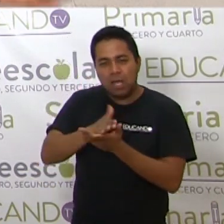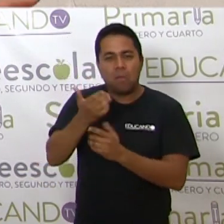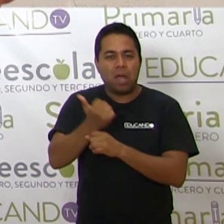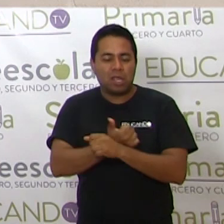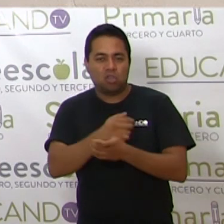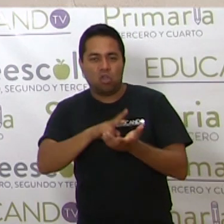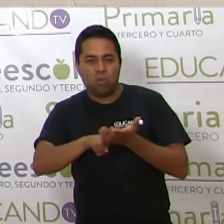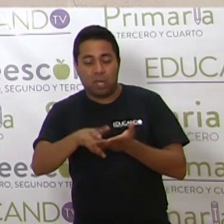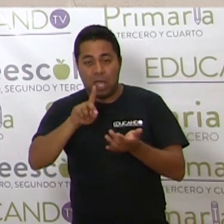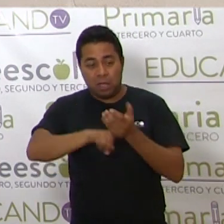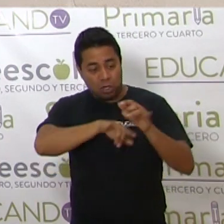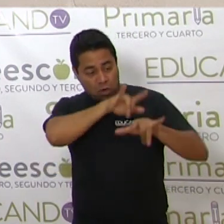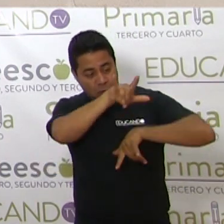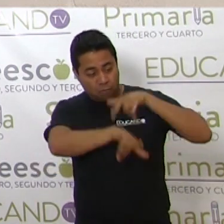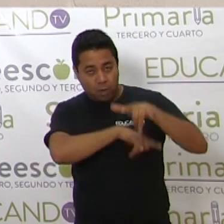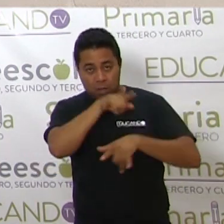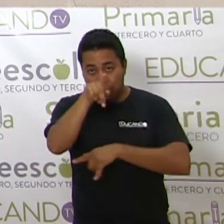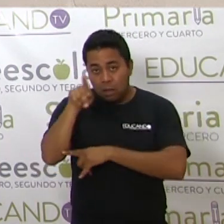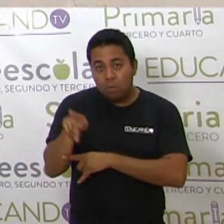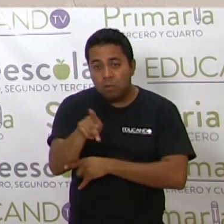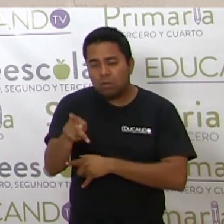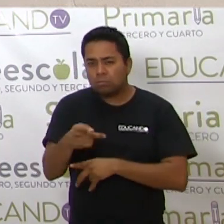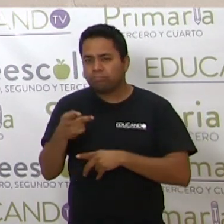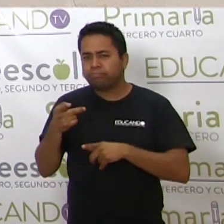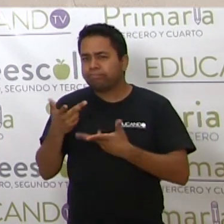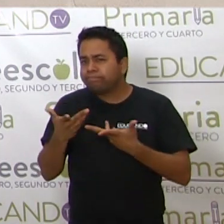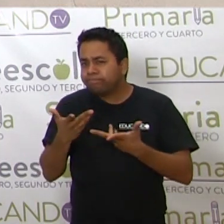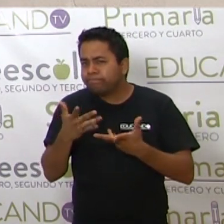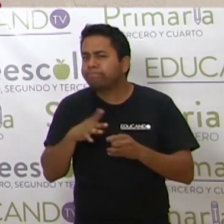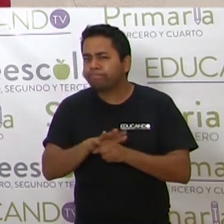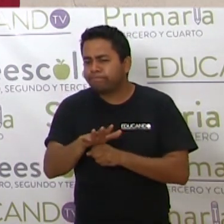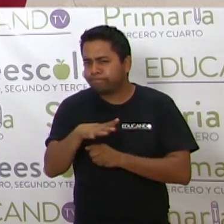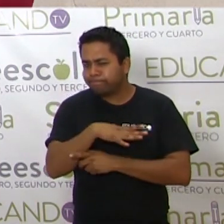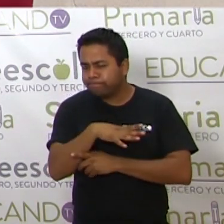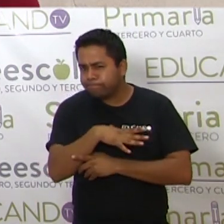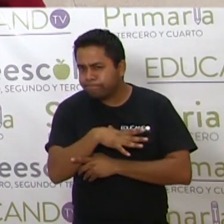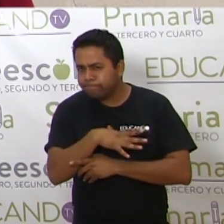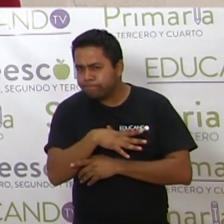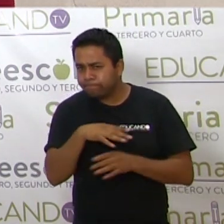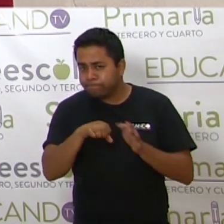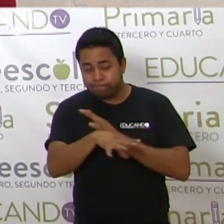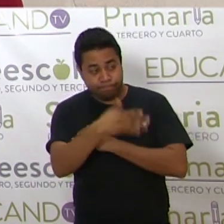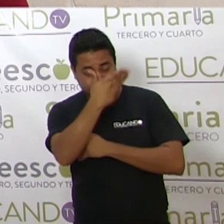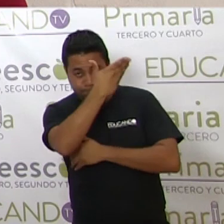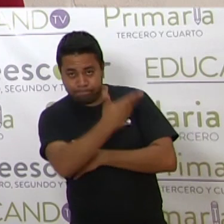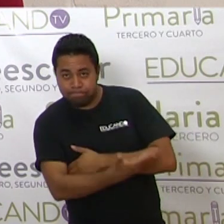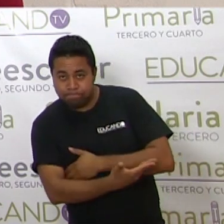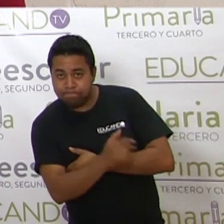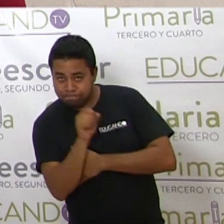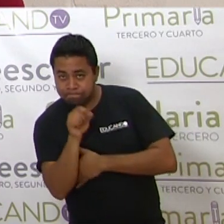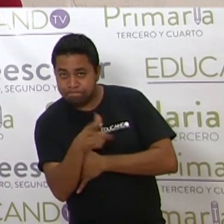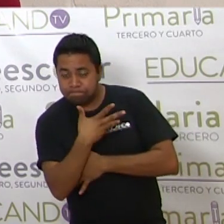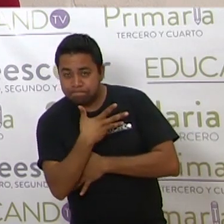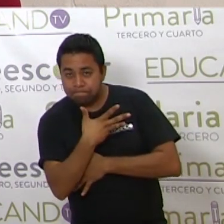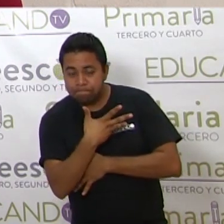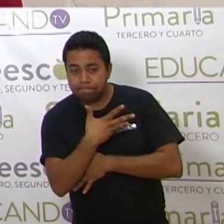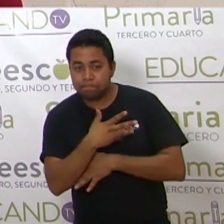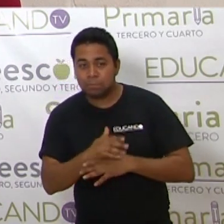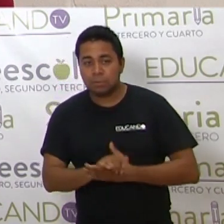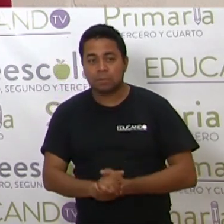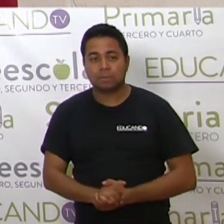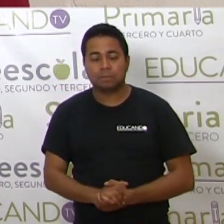y en la feria de tu pueblo que hay prácticamente hay cosas como estas así es